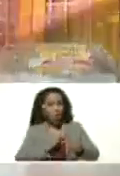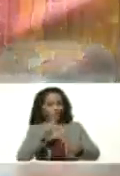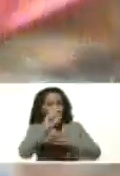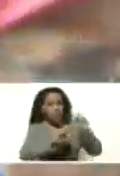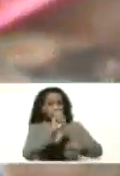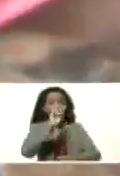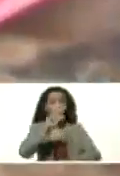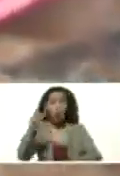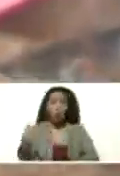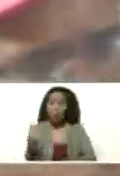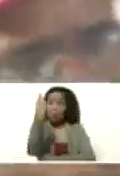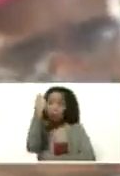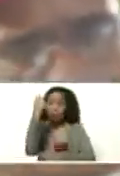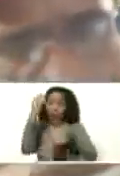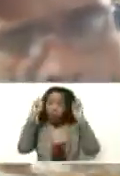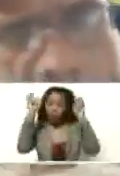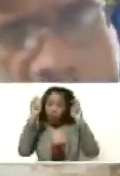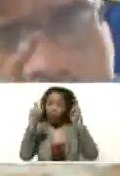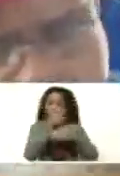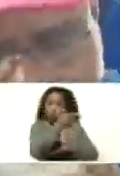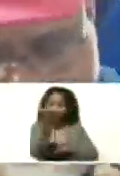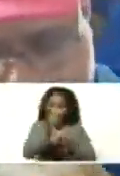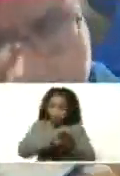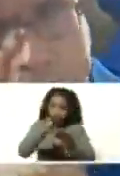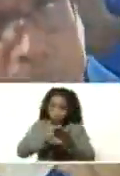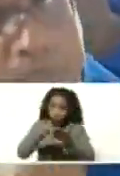XXI. Primer punto, tomen nota.